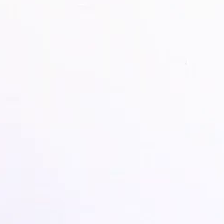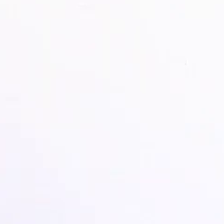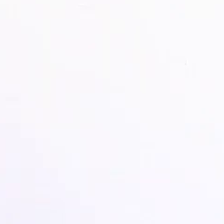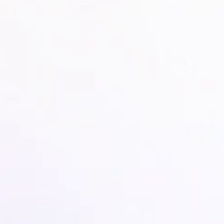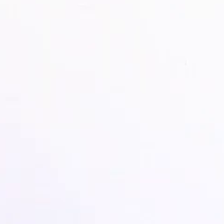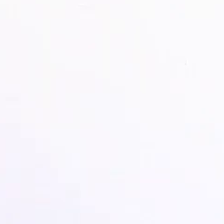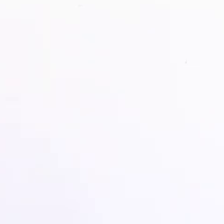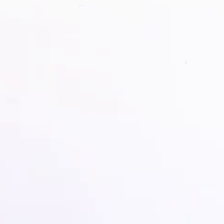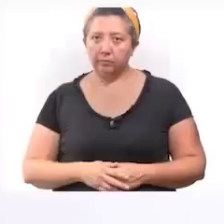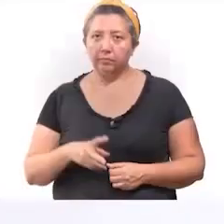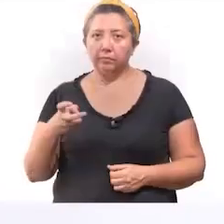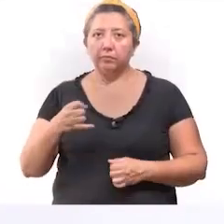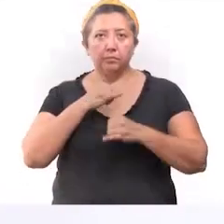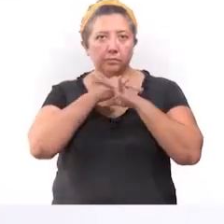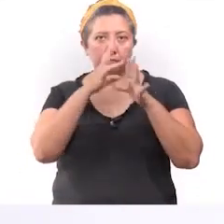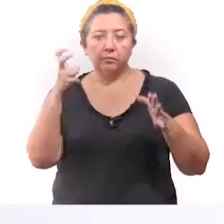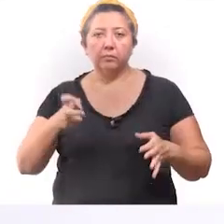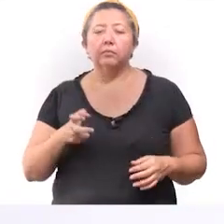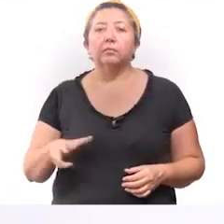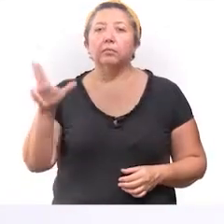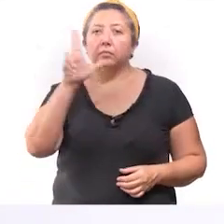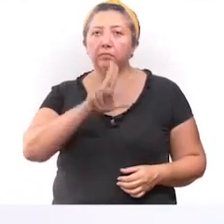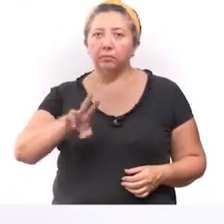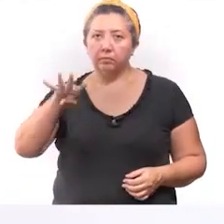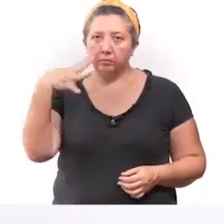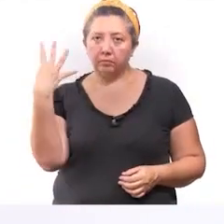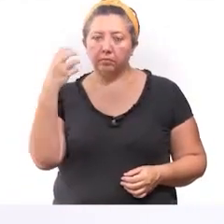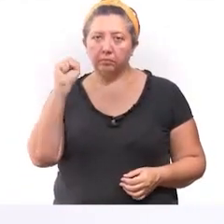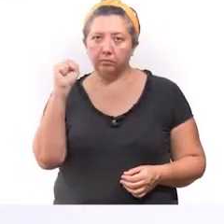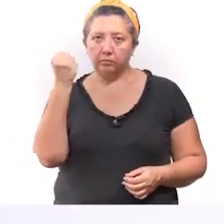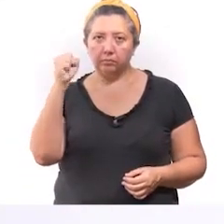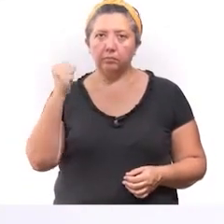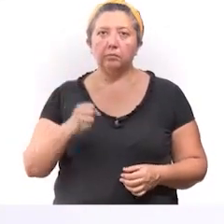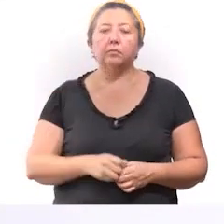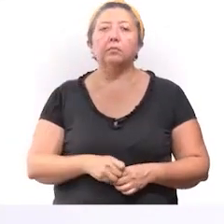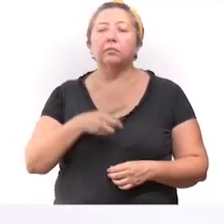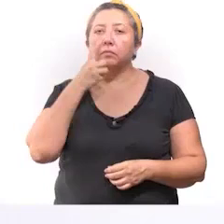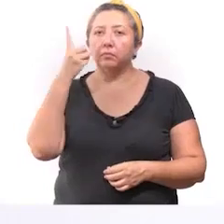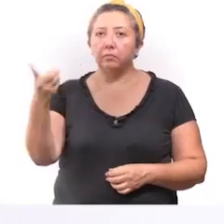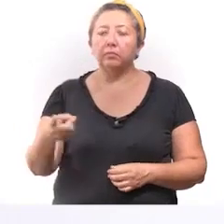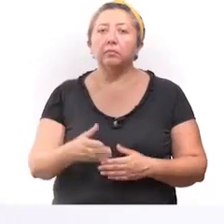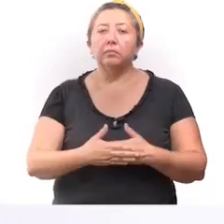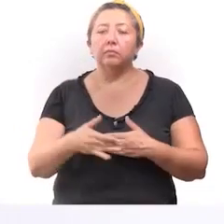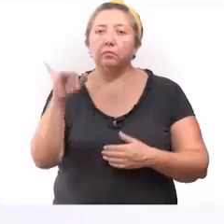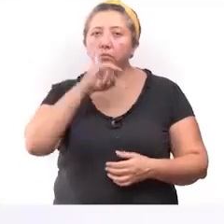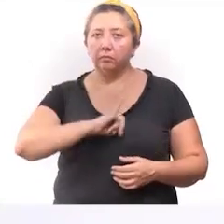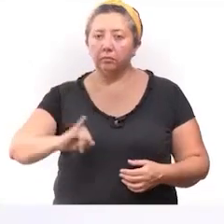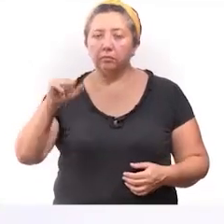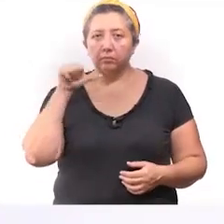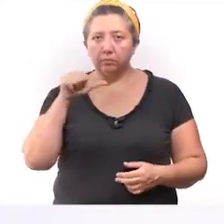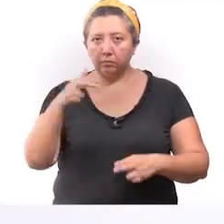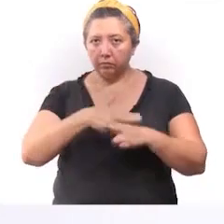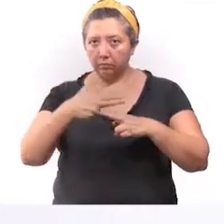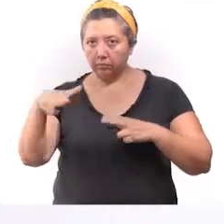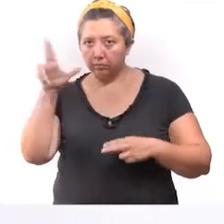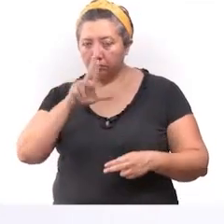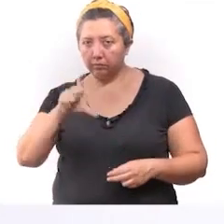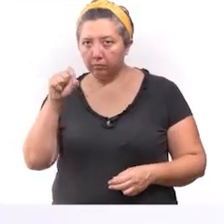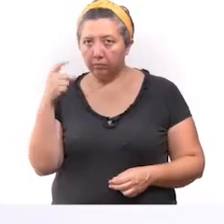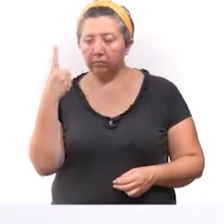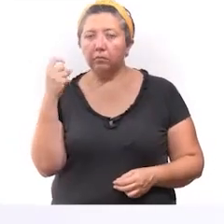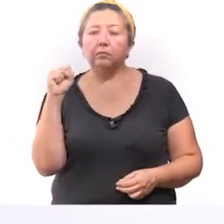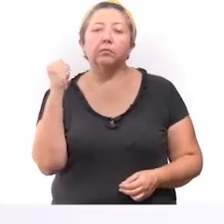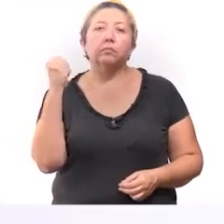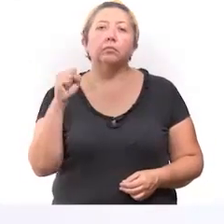Gracias, doctora Anaí. Este es el parte médico de este martes 14 de septiembre. A partir del próximo jueves 16 y hasta el martes 21